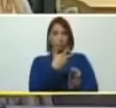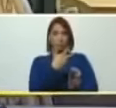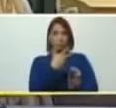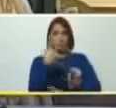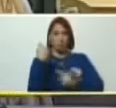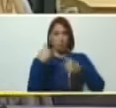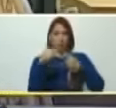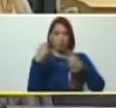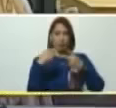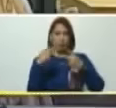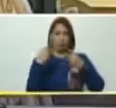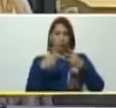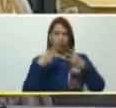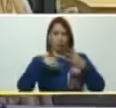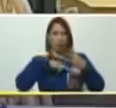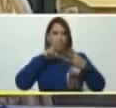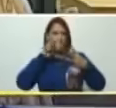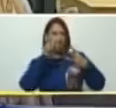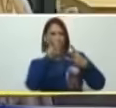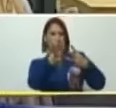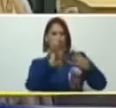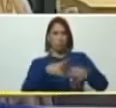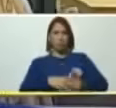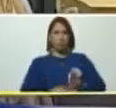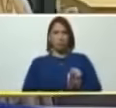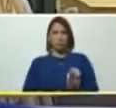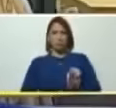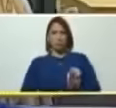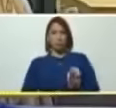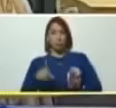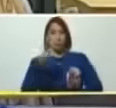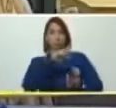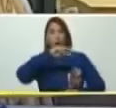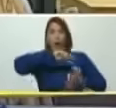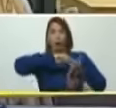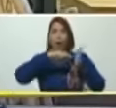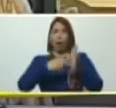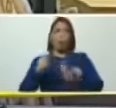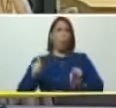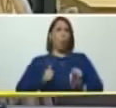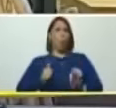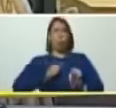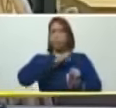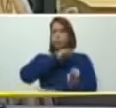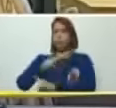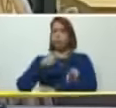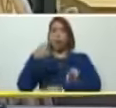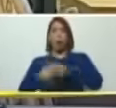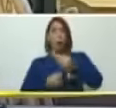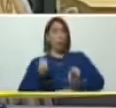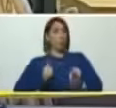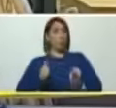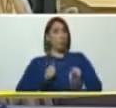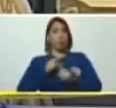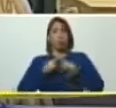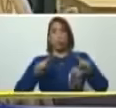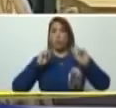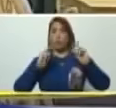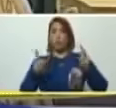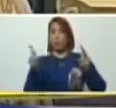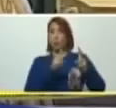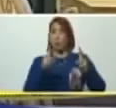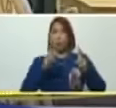prioridades que colocamos. Esto no quiere decir que cualquier denuncia que usted haga de cualquier otro tema no sea tratada.